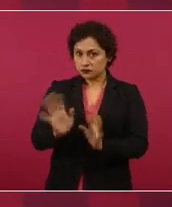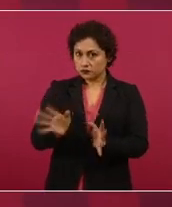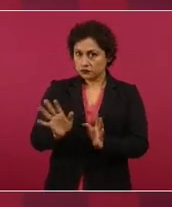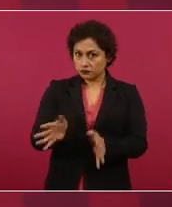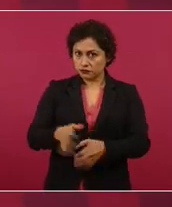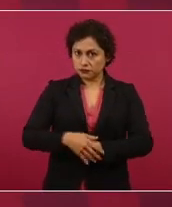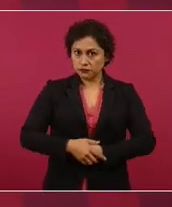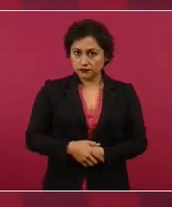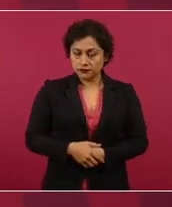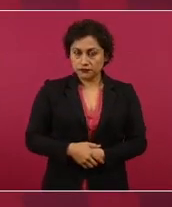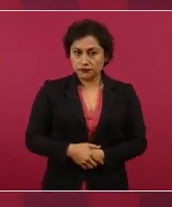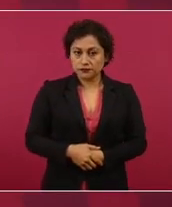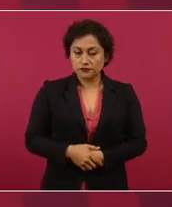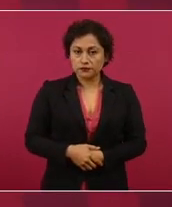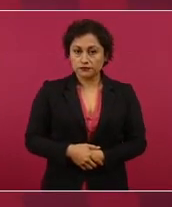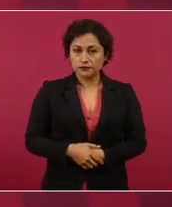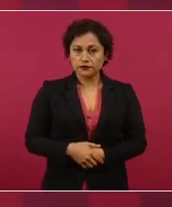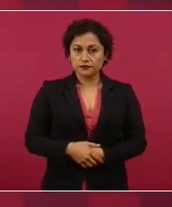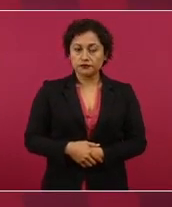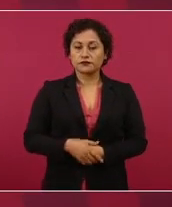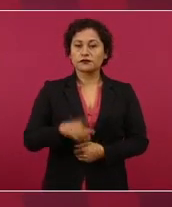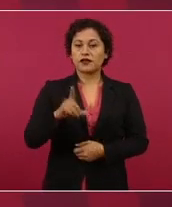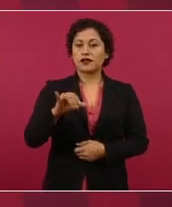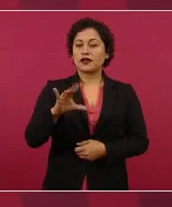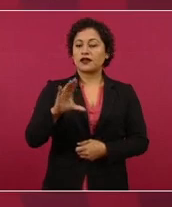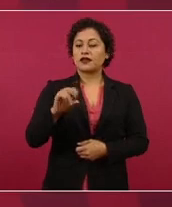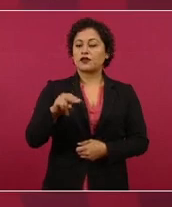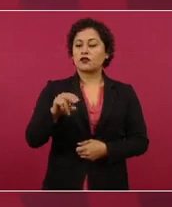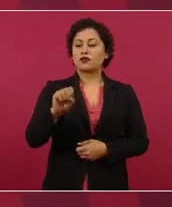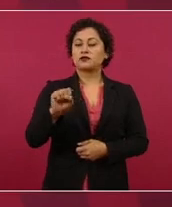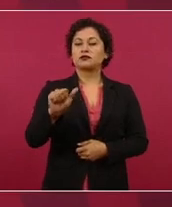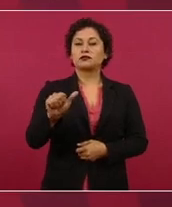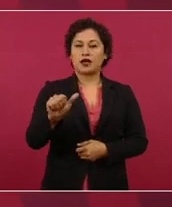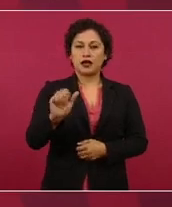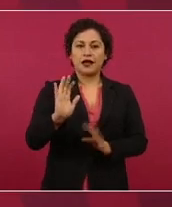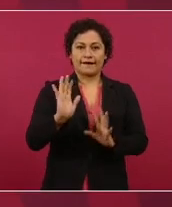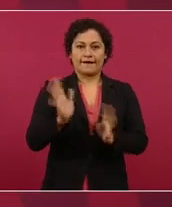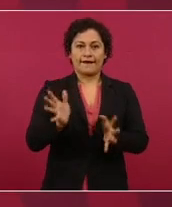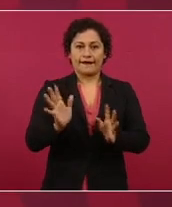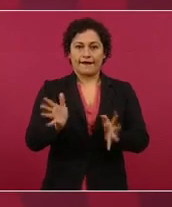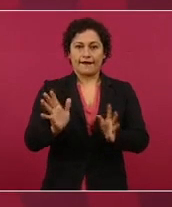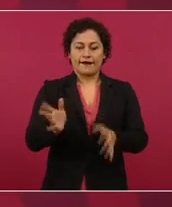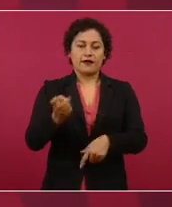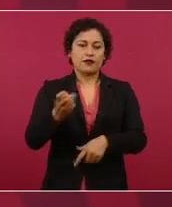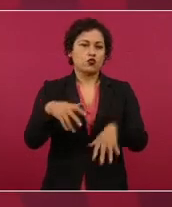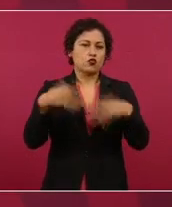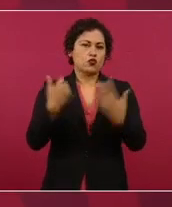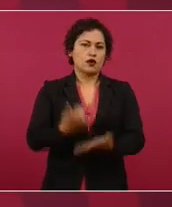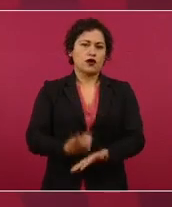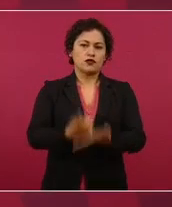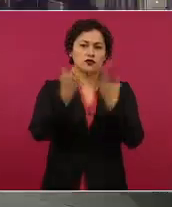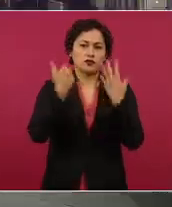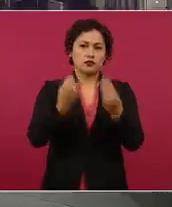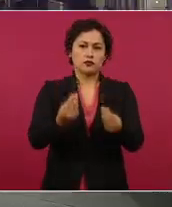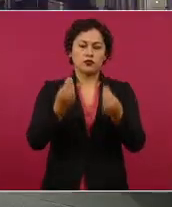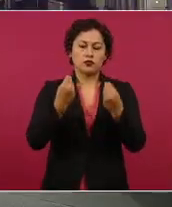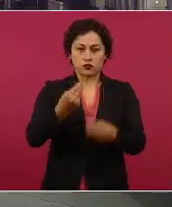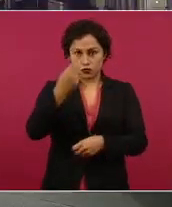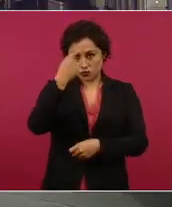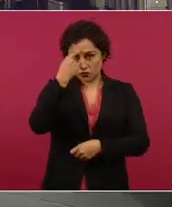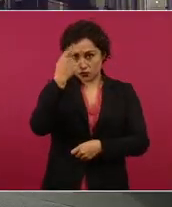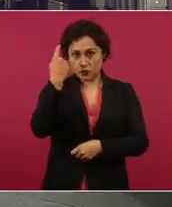caso de Diconsa. O sea, eso nos ha ayudado mucho para